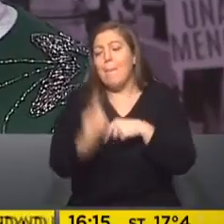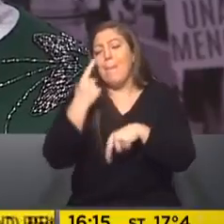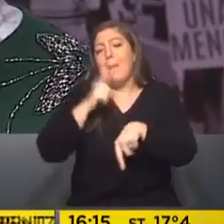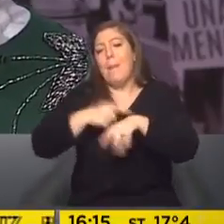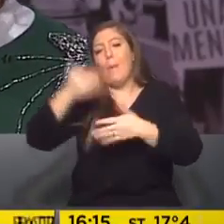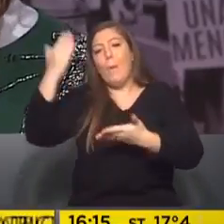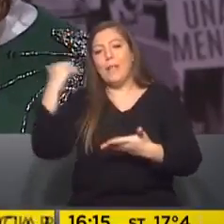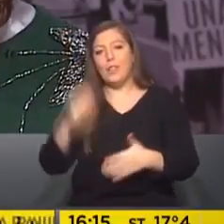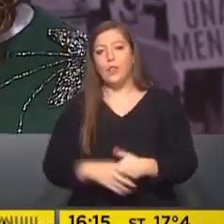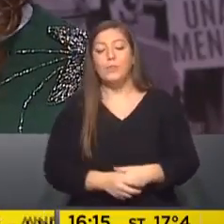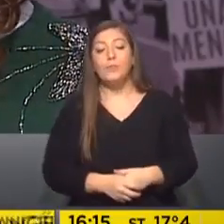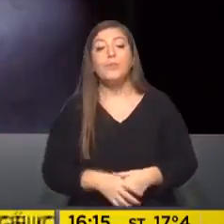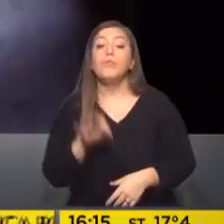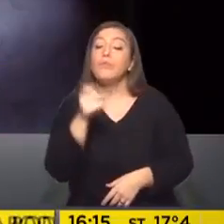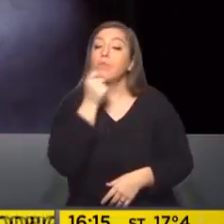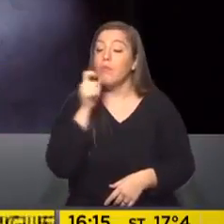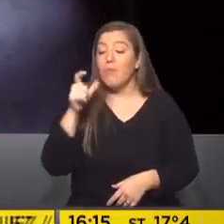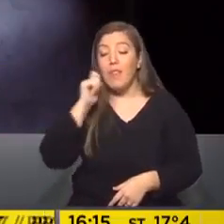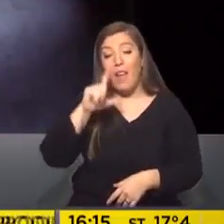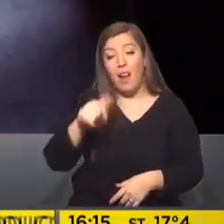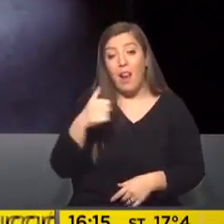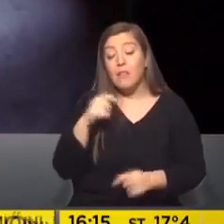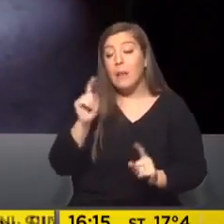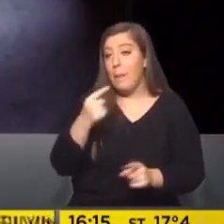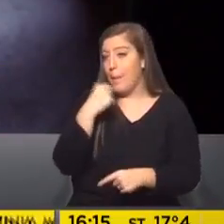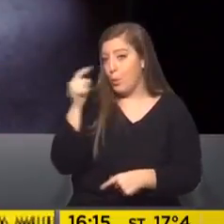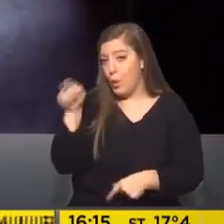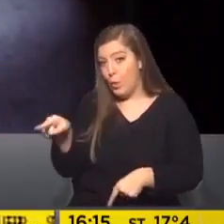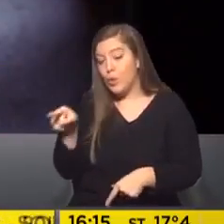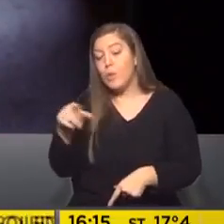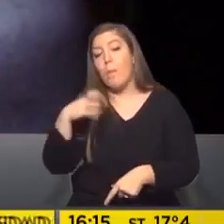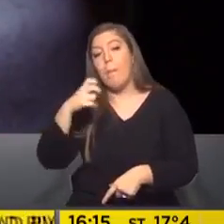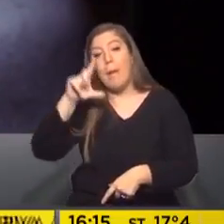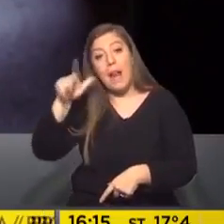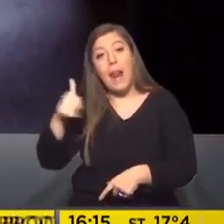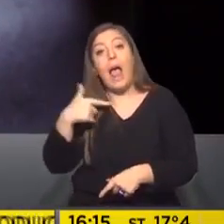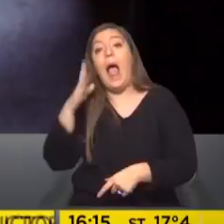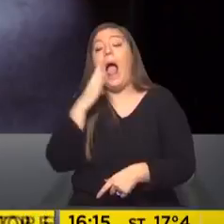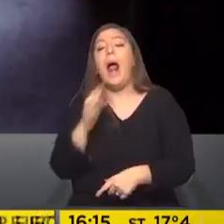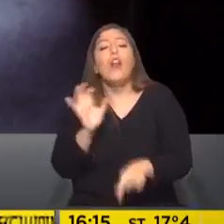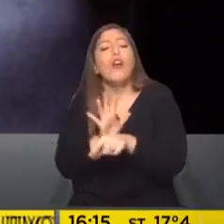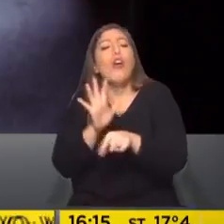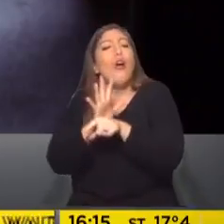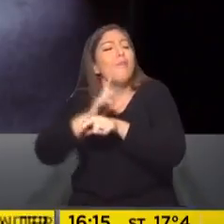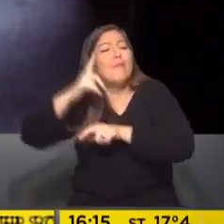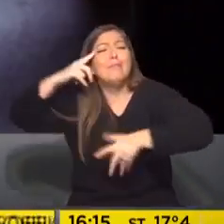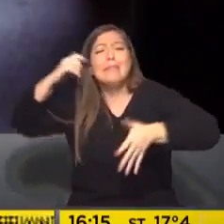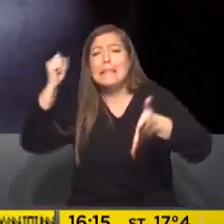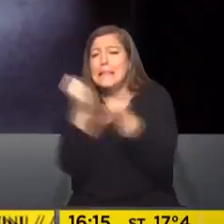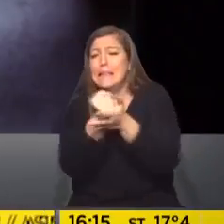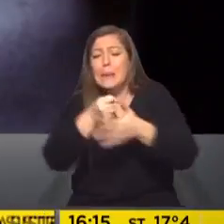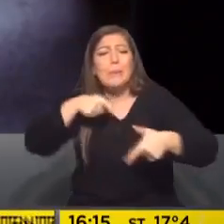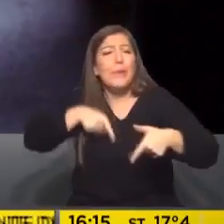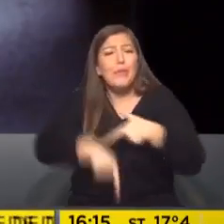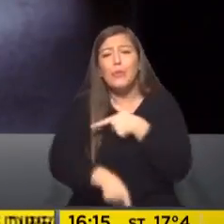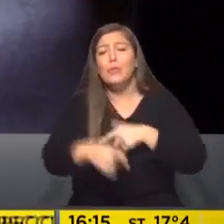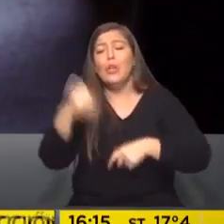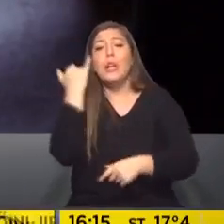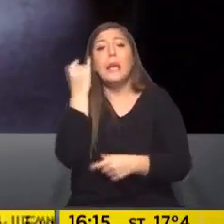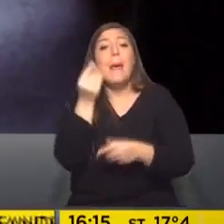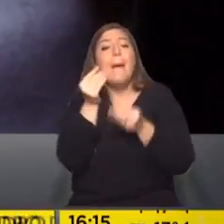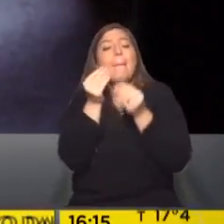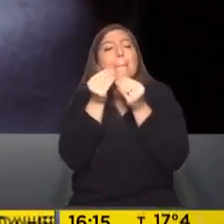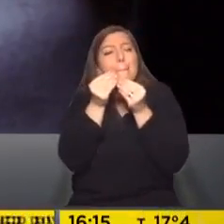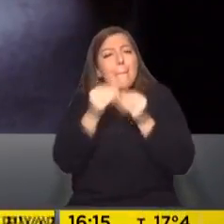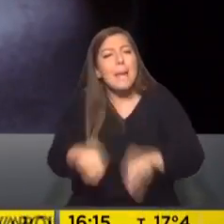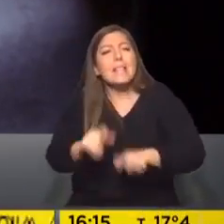O tal vez, bueno, como dice Gala, Pamela, también te pregunto a vos, porque tiene que ver exacto con algo que está súper arraigado y que empieza a modificarse un